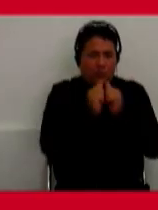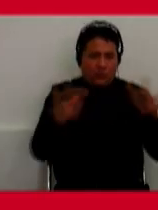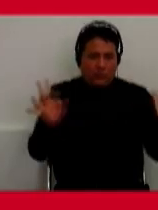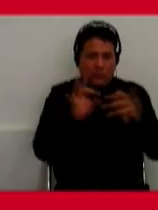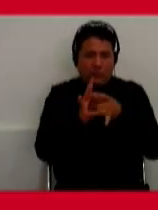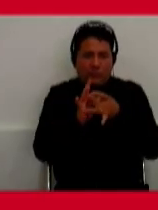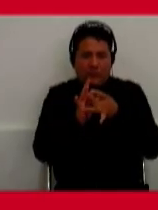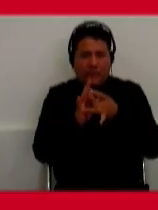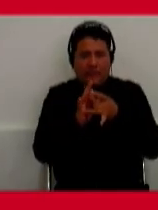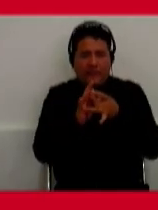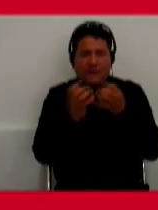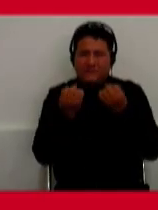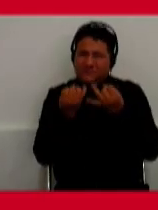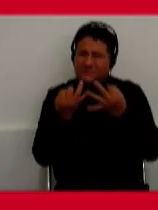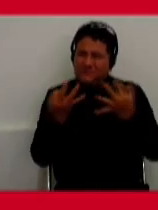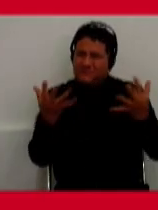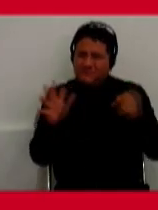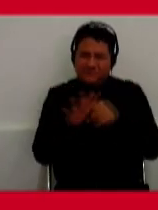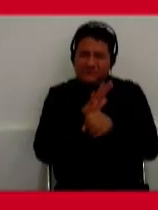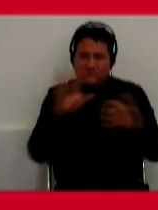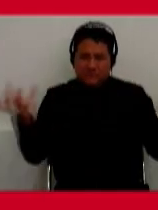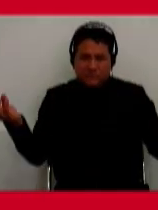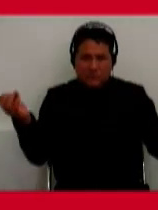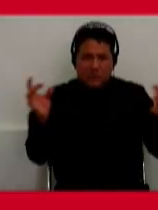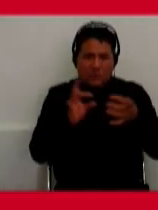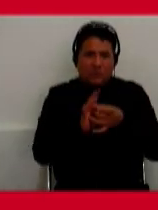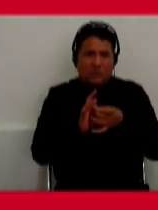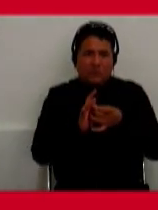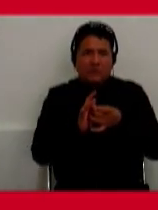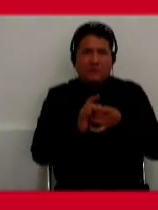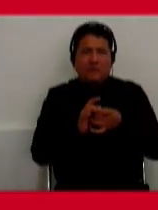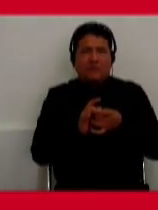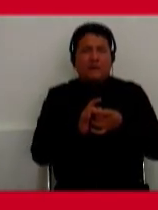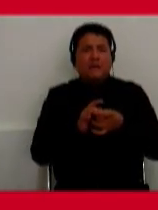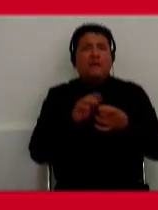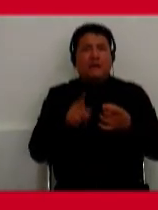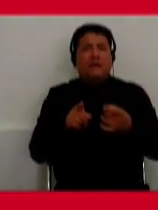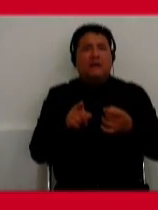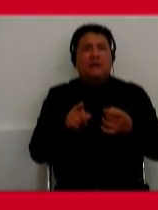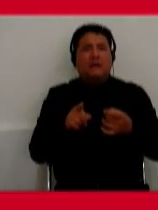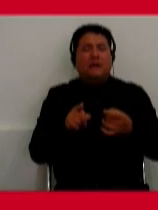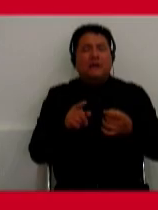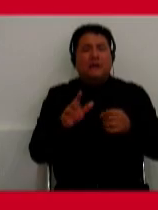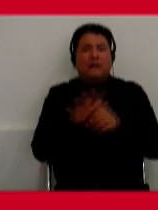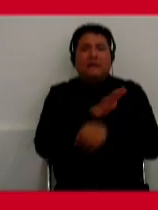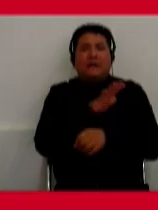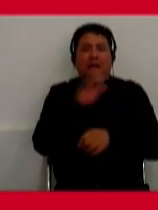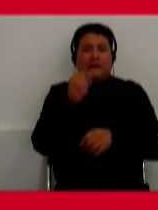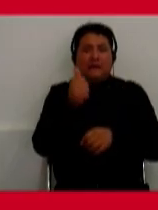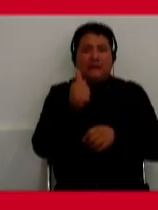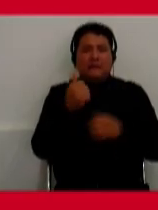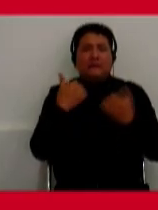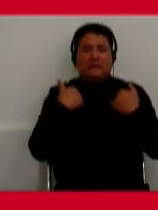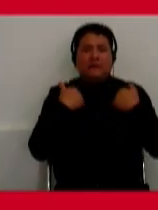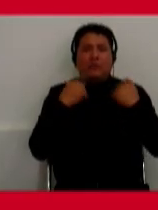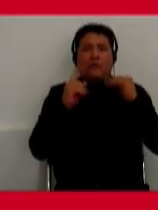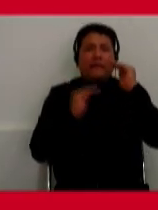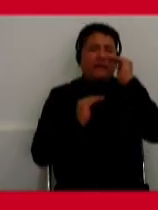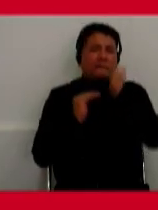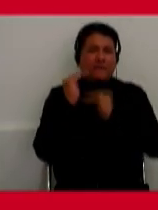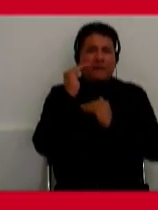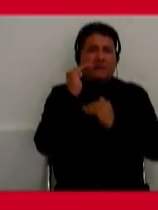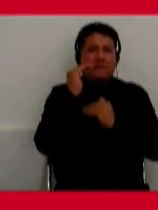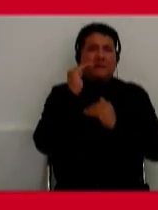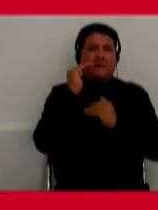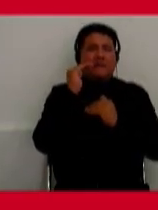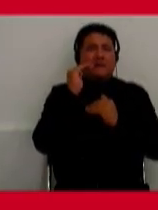cuantitativa, para que esto en la barra inferior de las 10 podríamos identificar qué nivel de información tenemos y cuál es la probabilidad